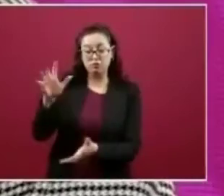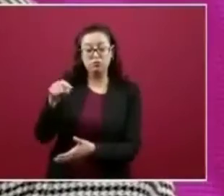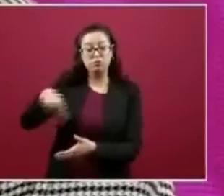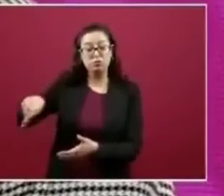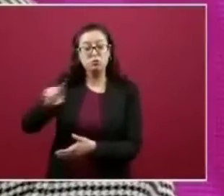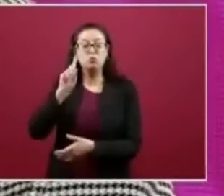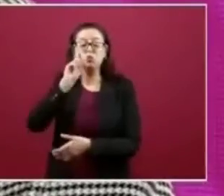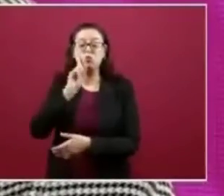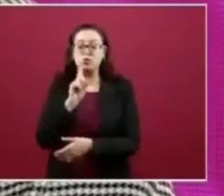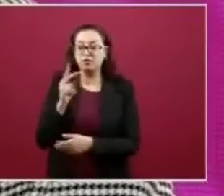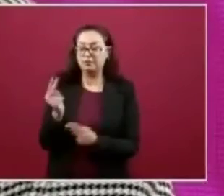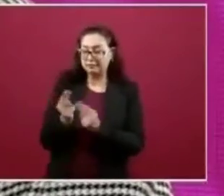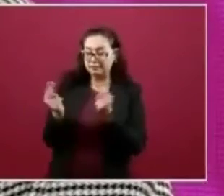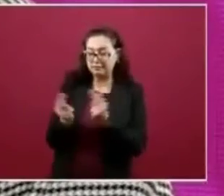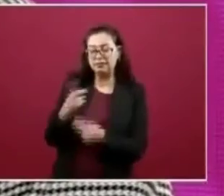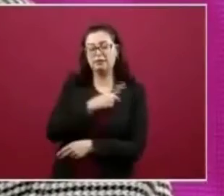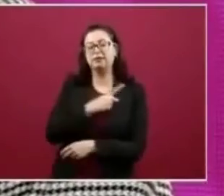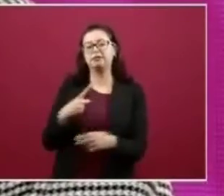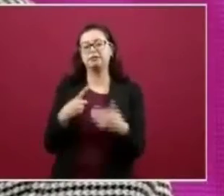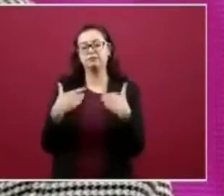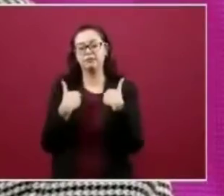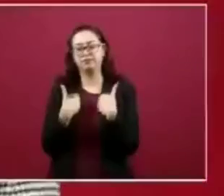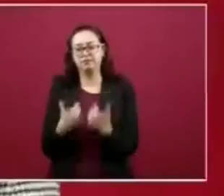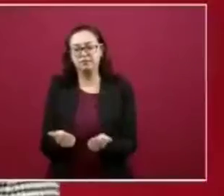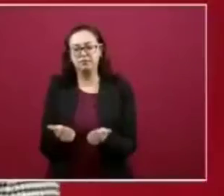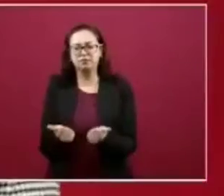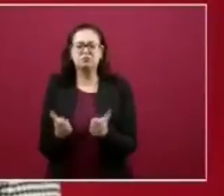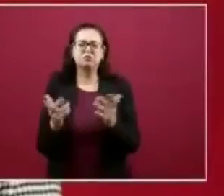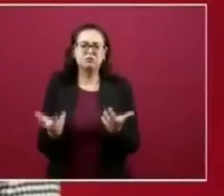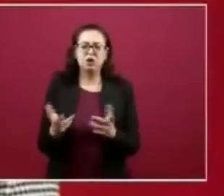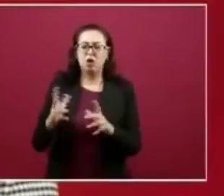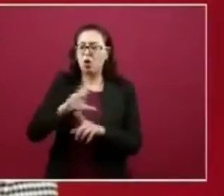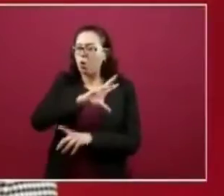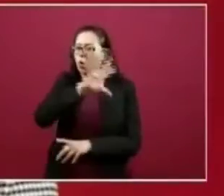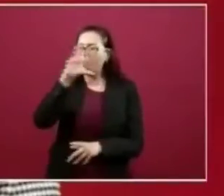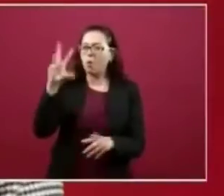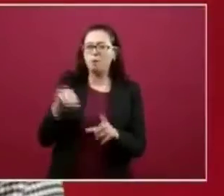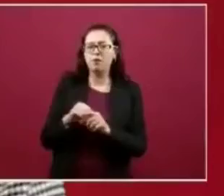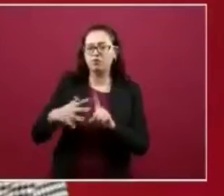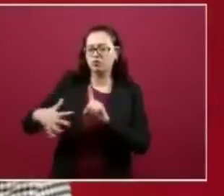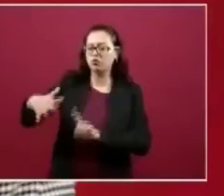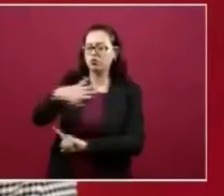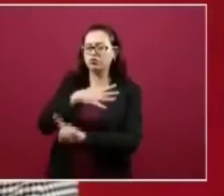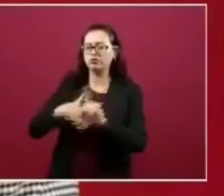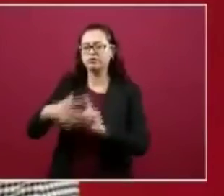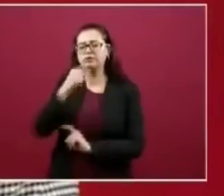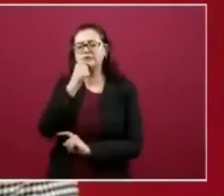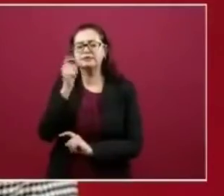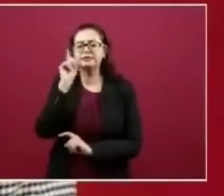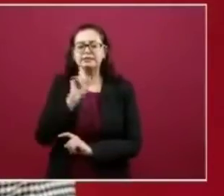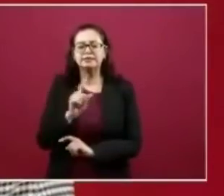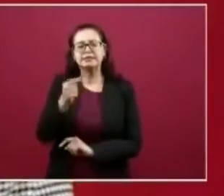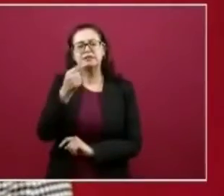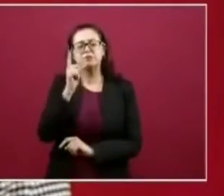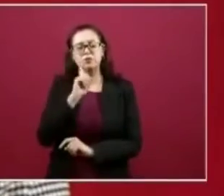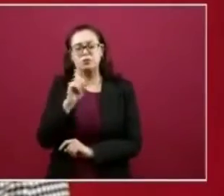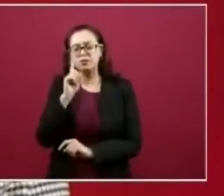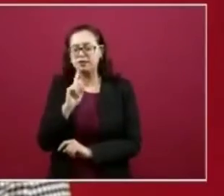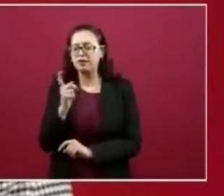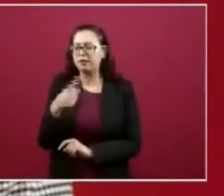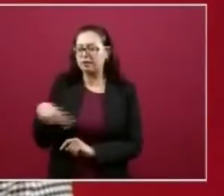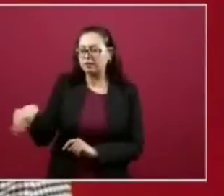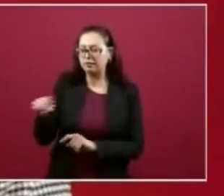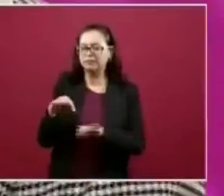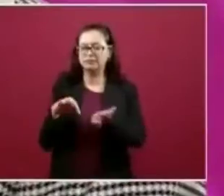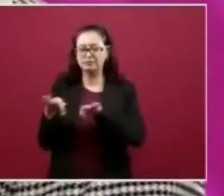entonces con entender, debemos de comprender de forma integral la realidad de las mujeres y las niñas para estar en condiciones de trabajar, para